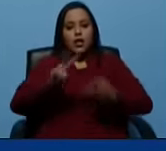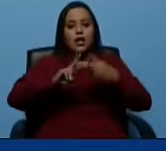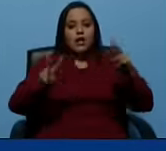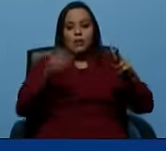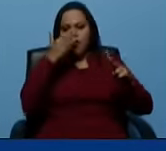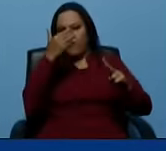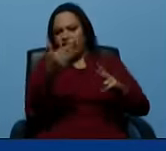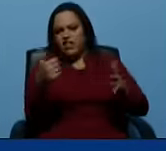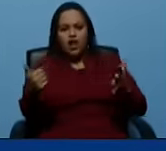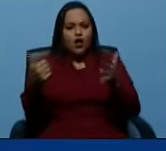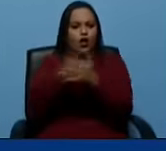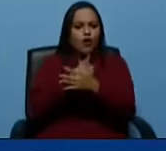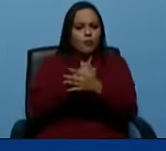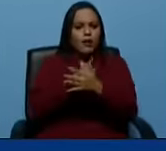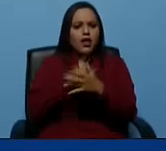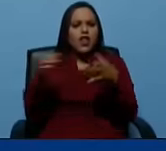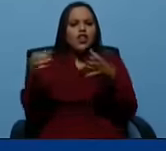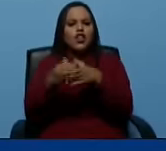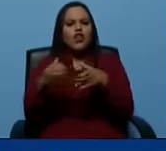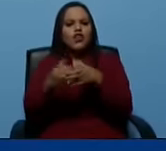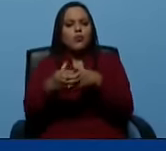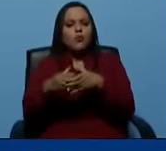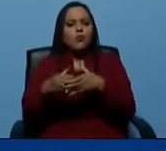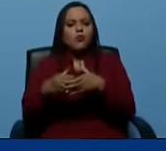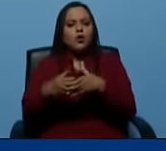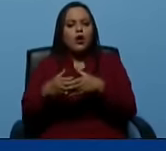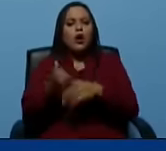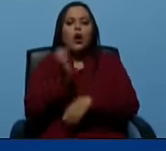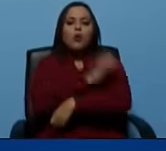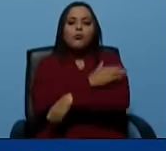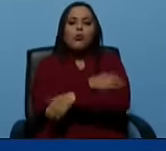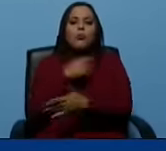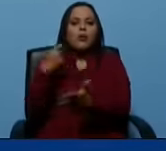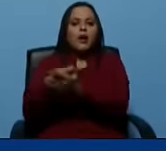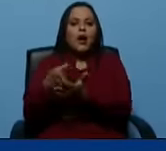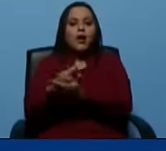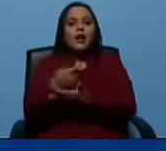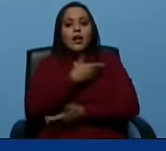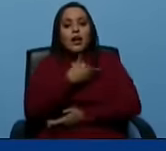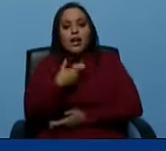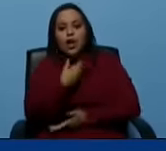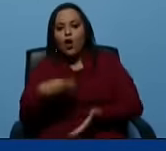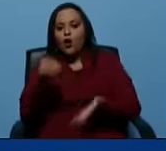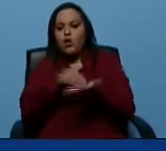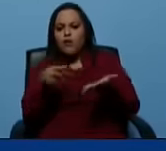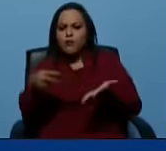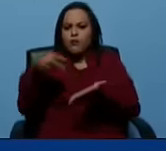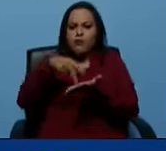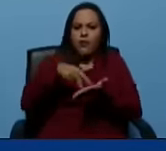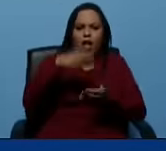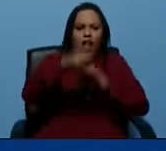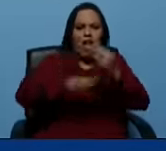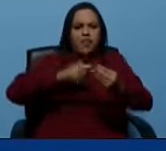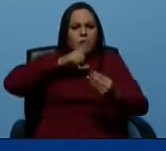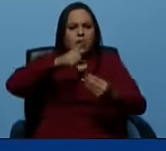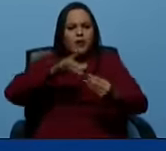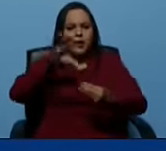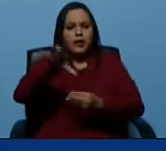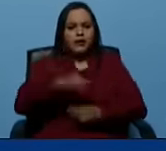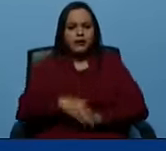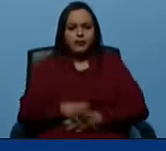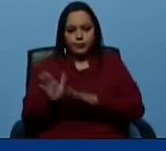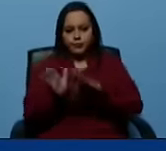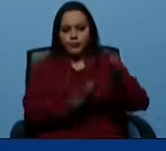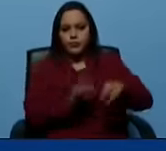al golpismo del fascismo que ha pretendido resurgir como zombies para hacerle daño al país. La segunda pregunta